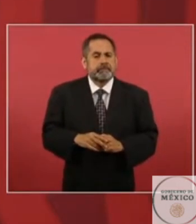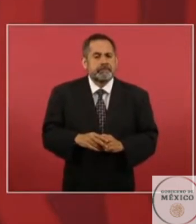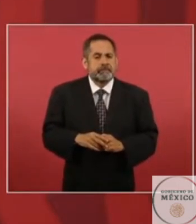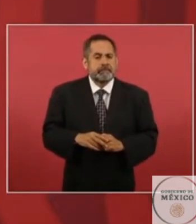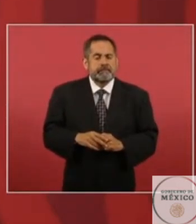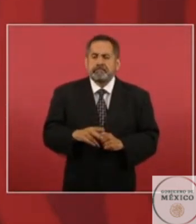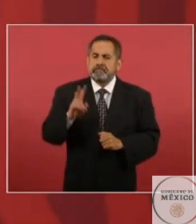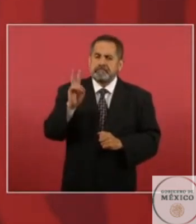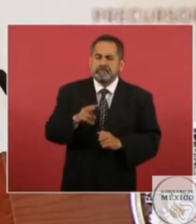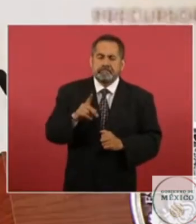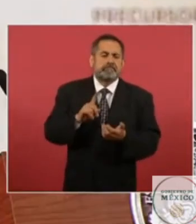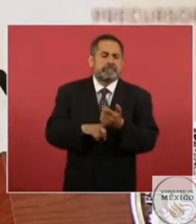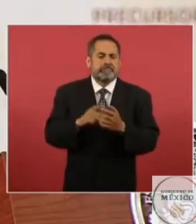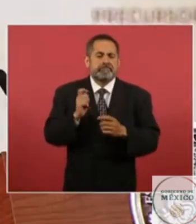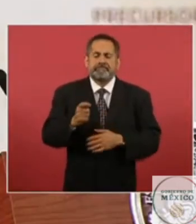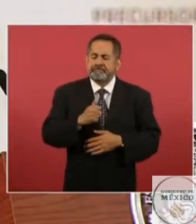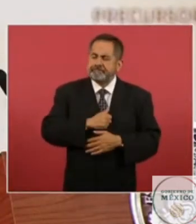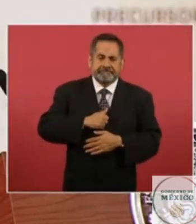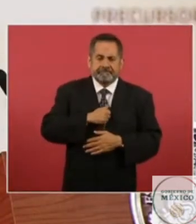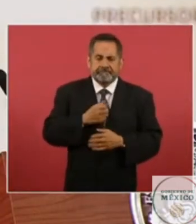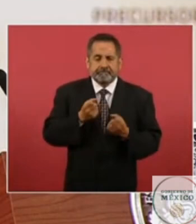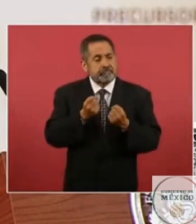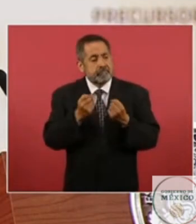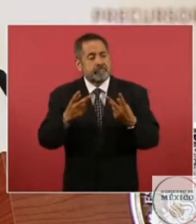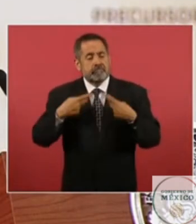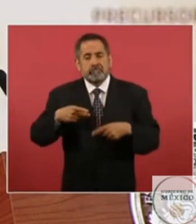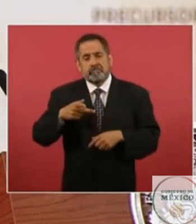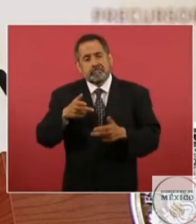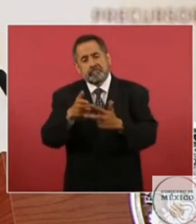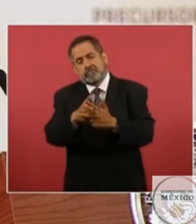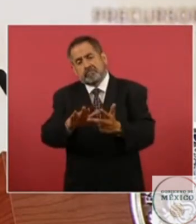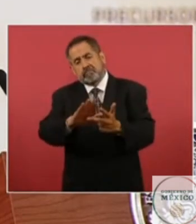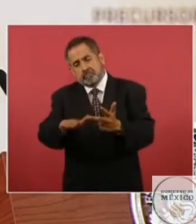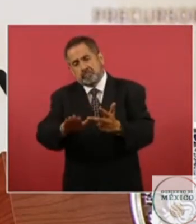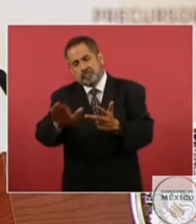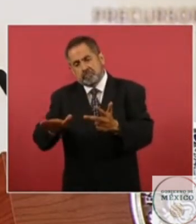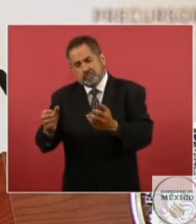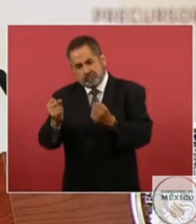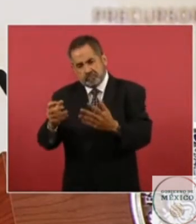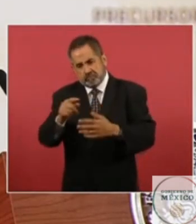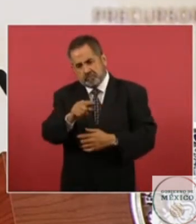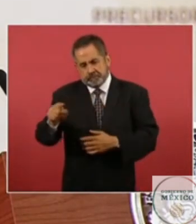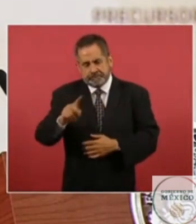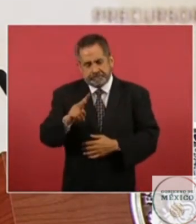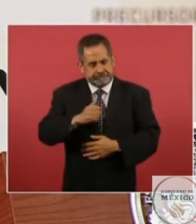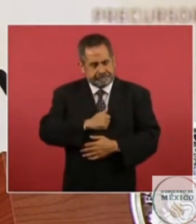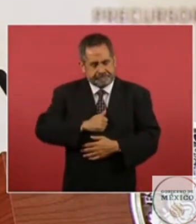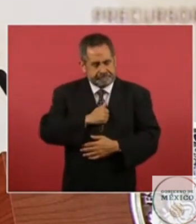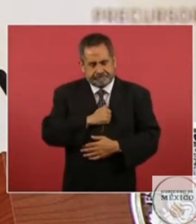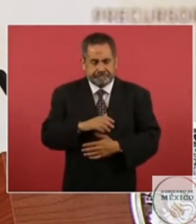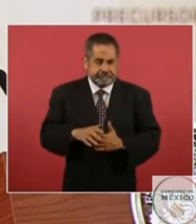que traía. Amigos y amigas, hoy hay una campaña mundial en contra de este